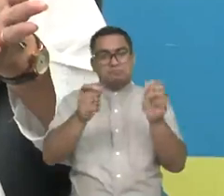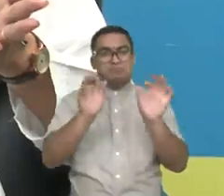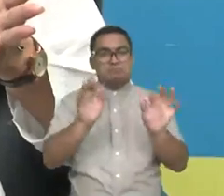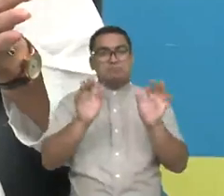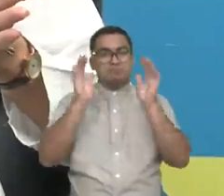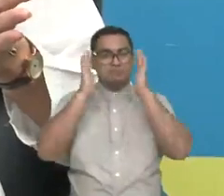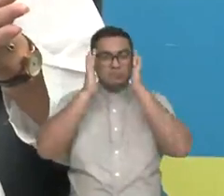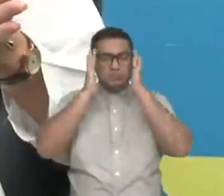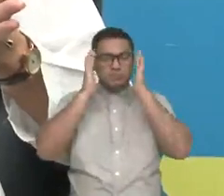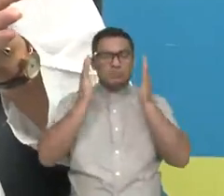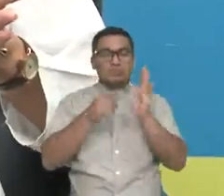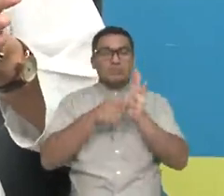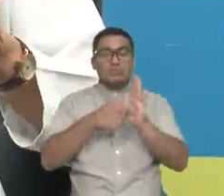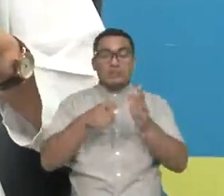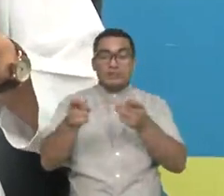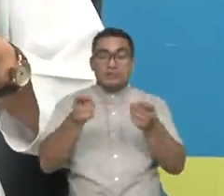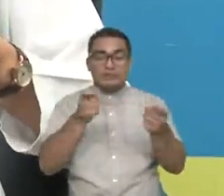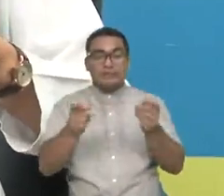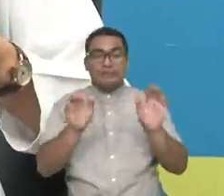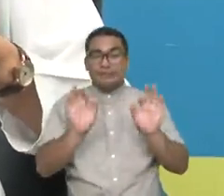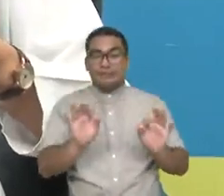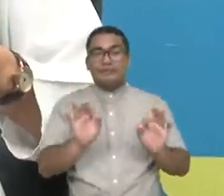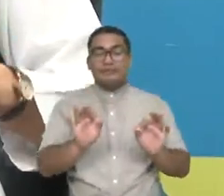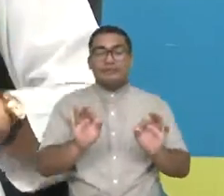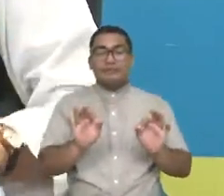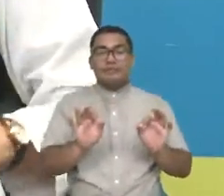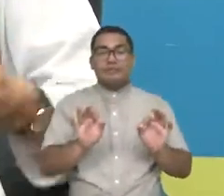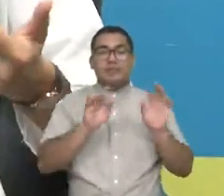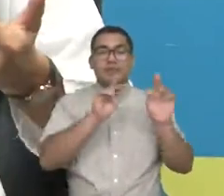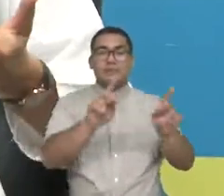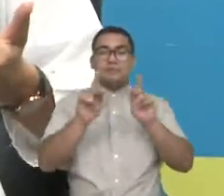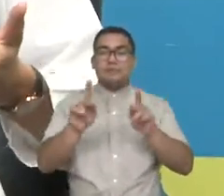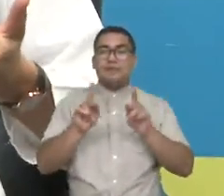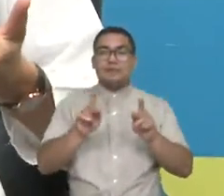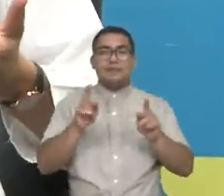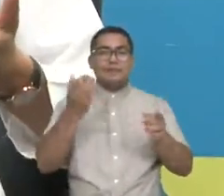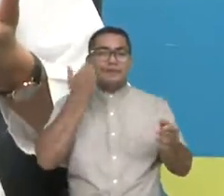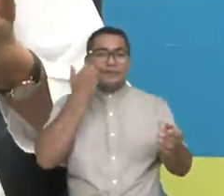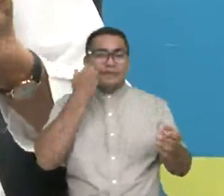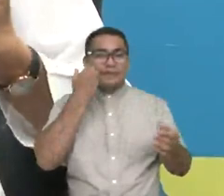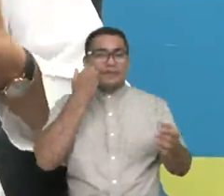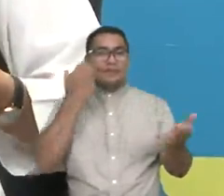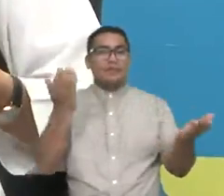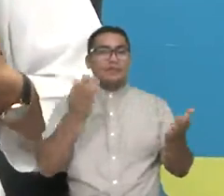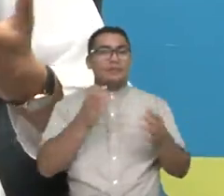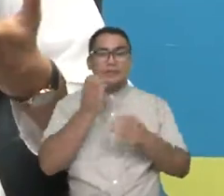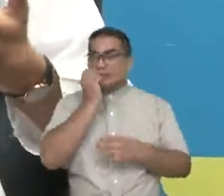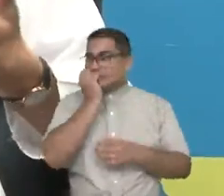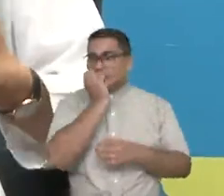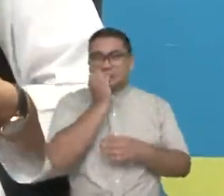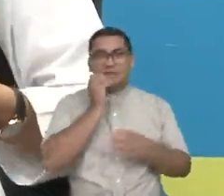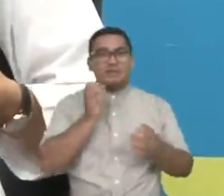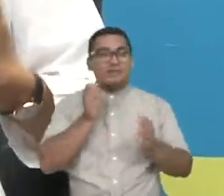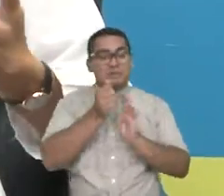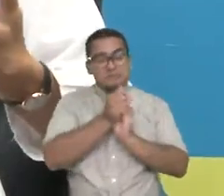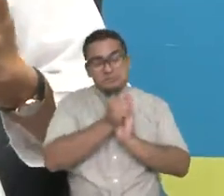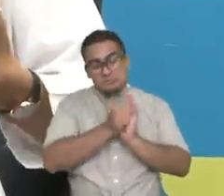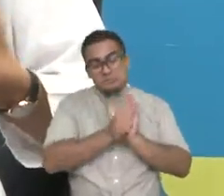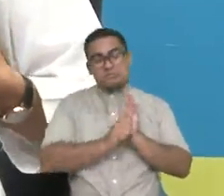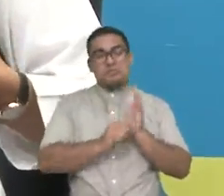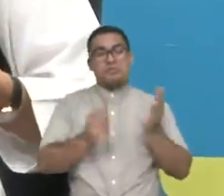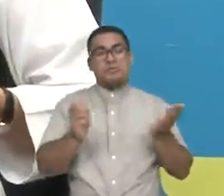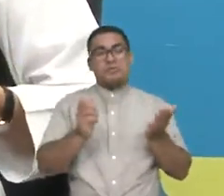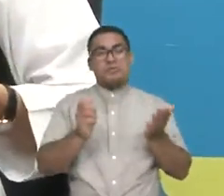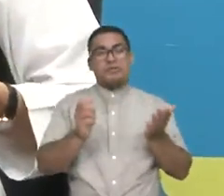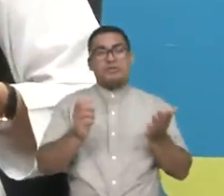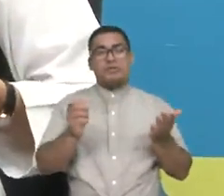pasa? Cuando esto se controle, vamos a tener personas con enfermedades mentales como la ansiedad, la depresión, un